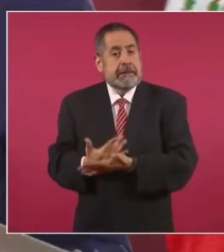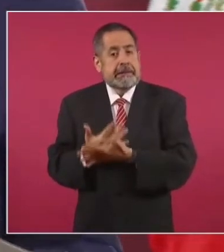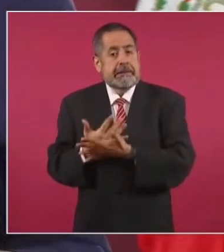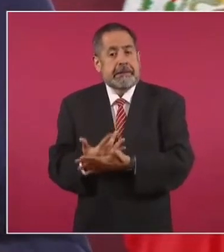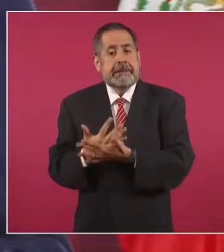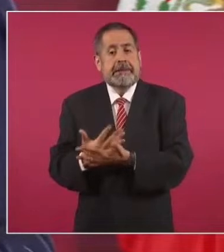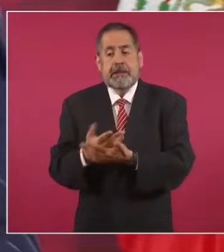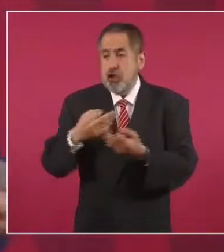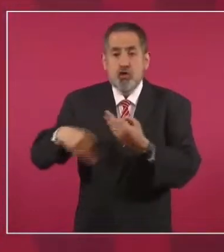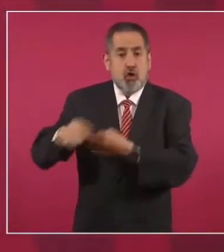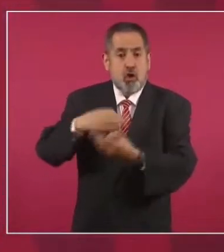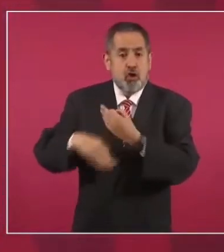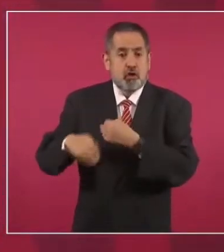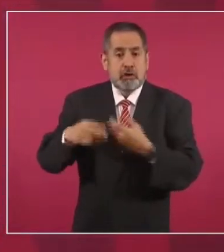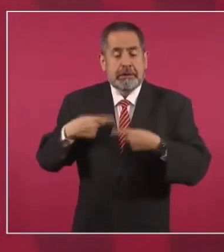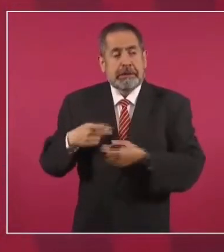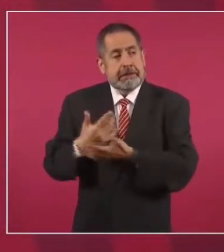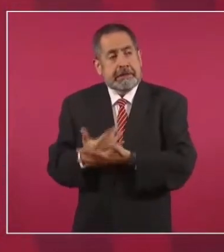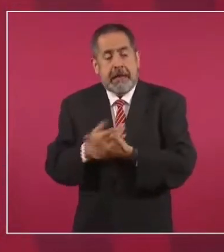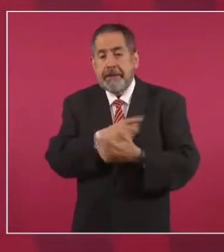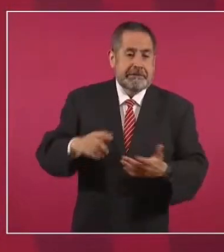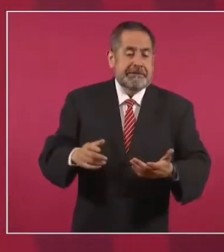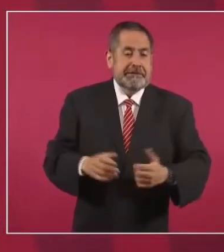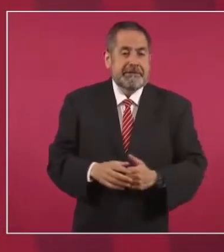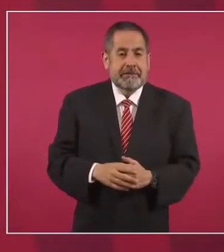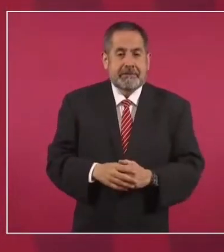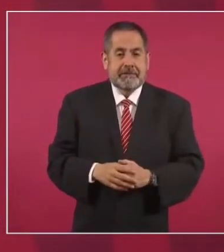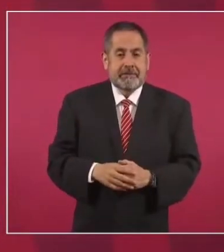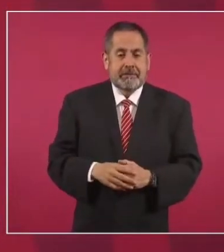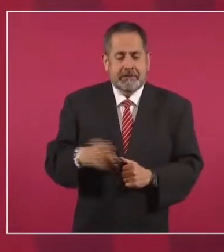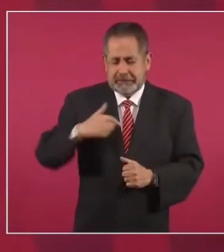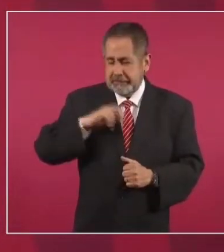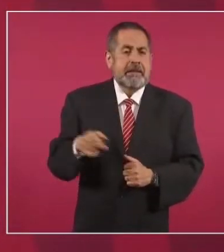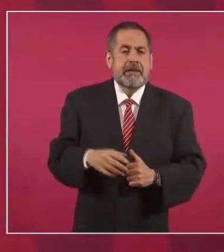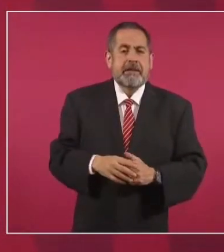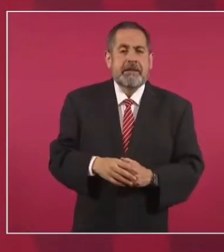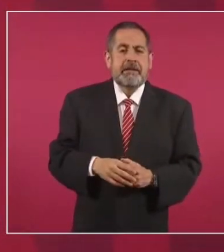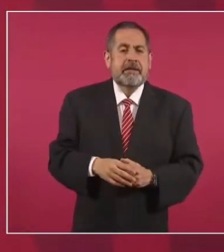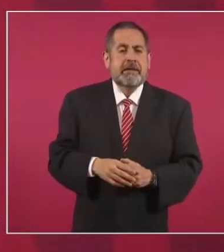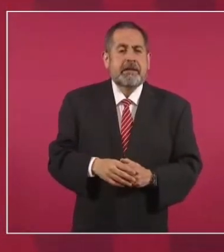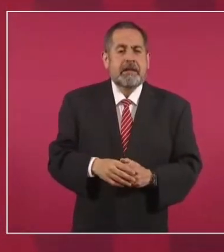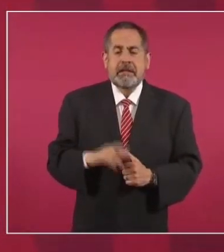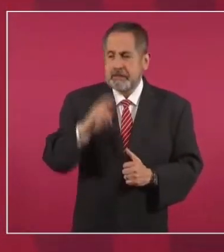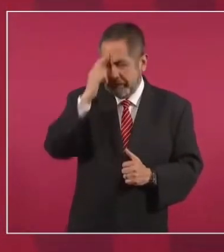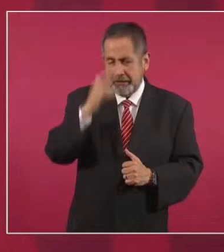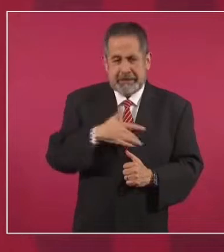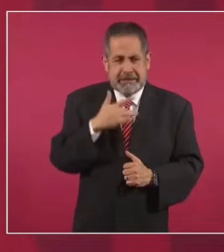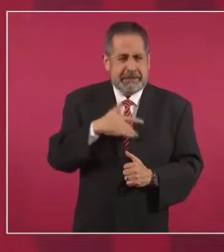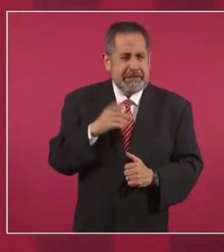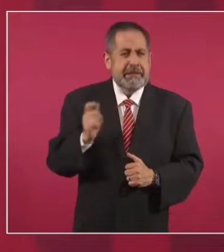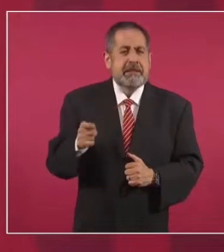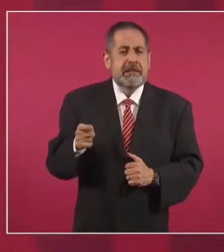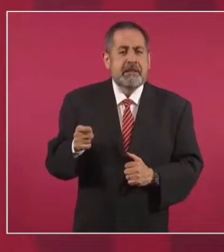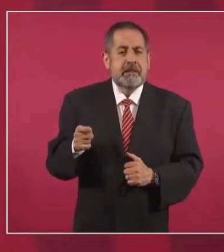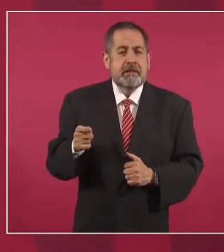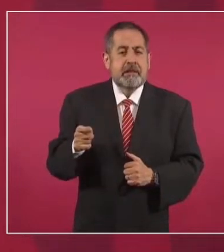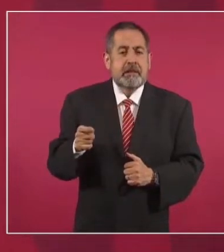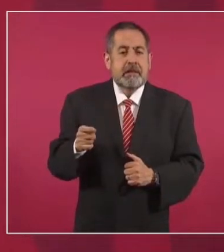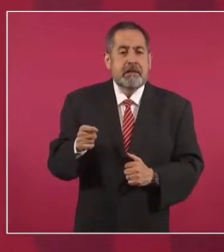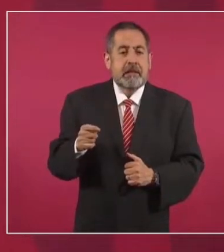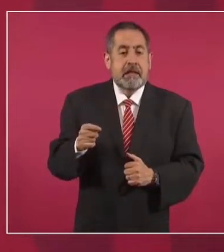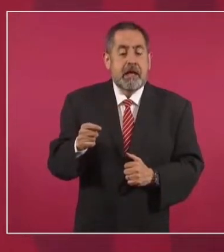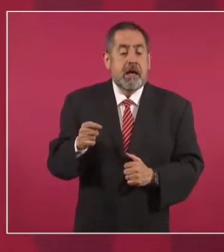todos que llegaran los resultados. Me acuerdo bien de que al que le